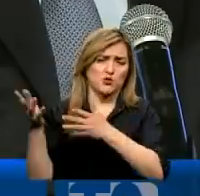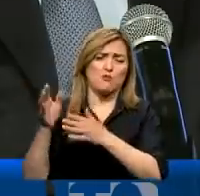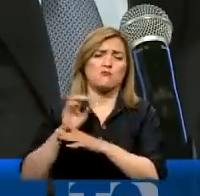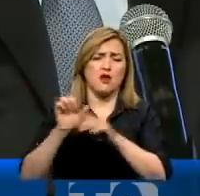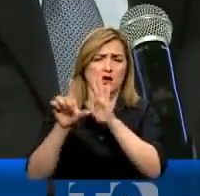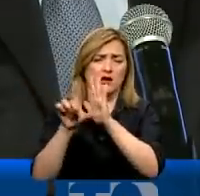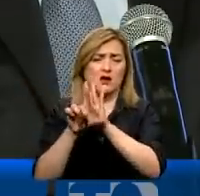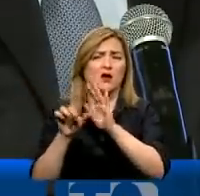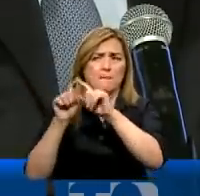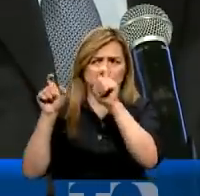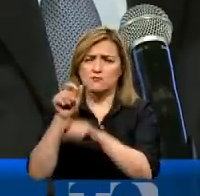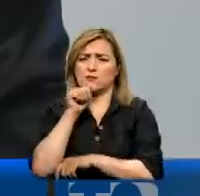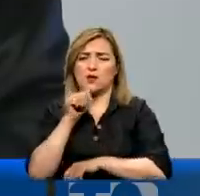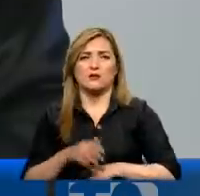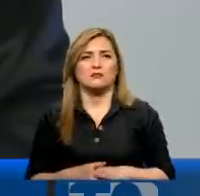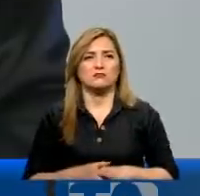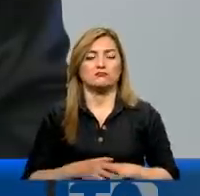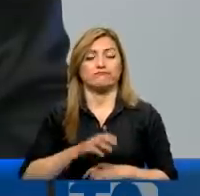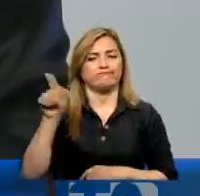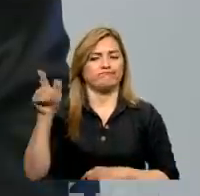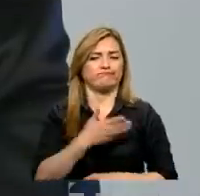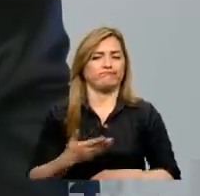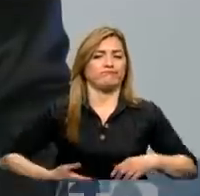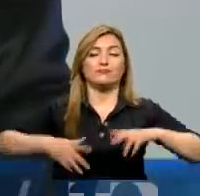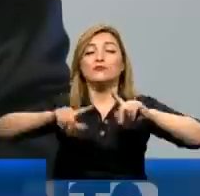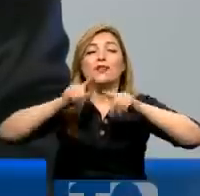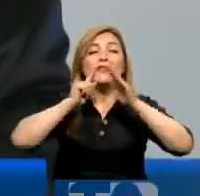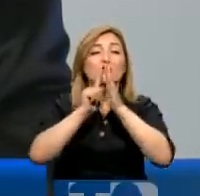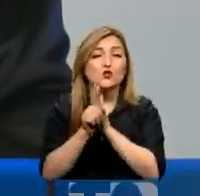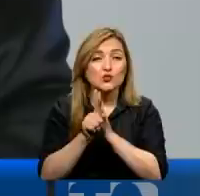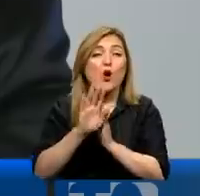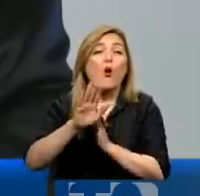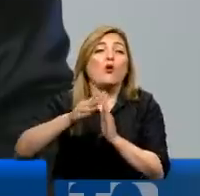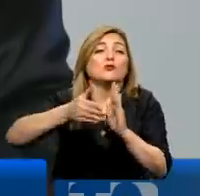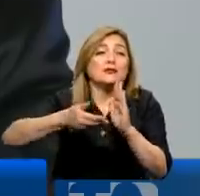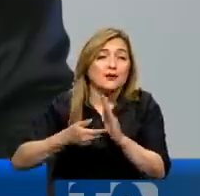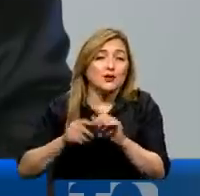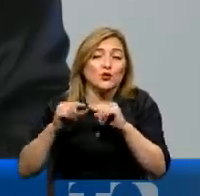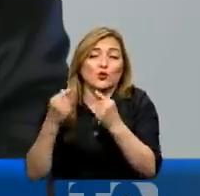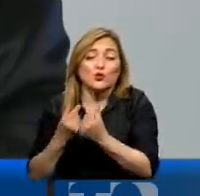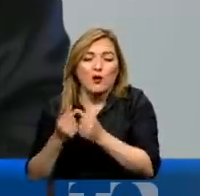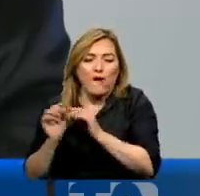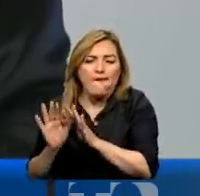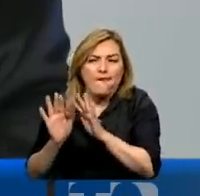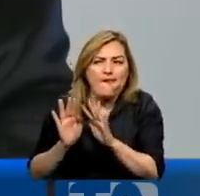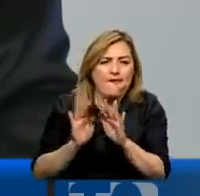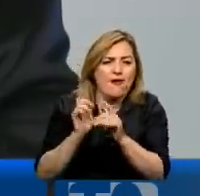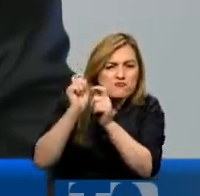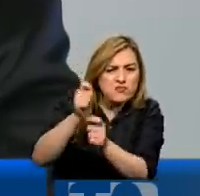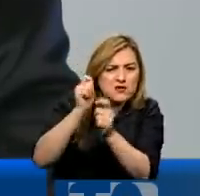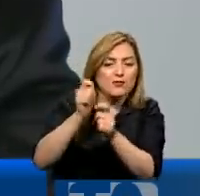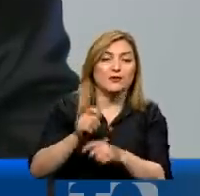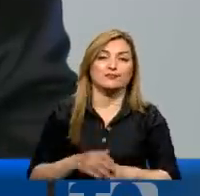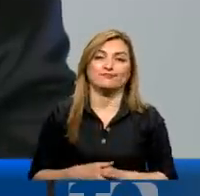denunció que hay un grupo que ha vuelto al sector. Nuevamente han ingresado a Buenos Aires algunos grupos de